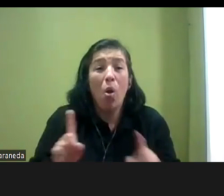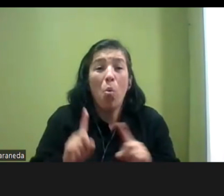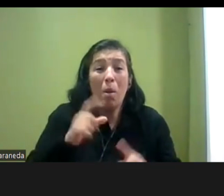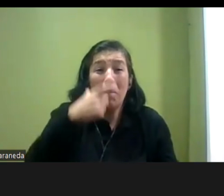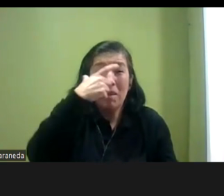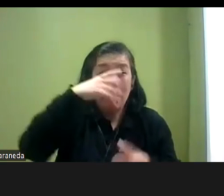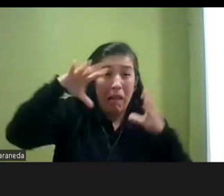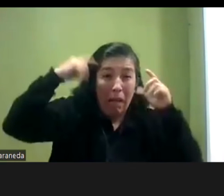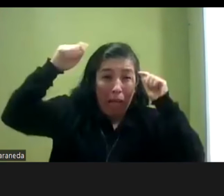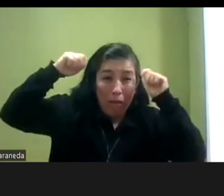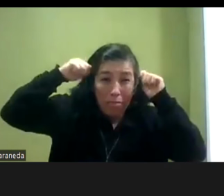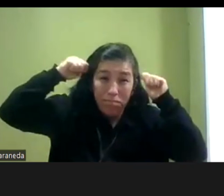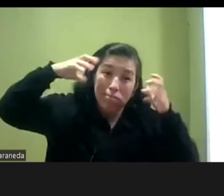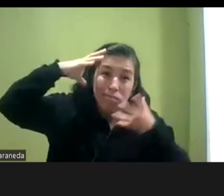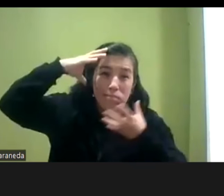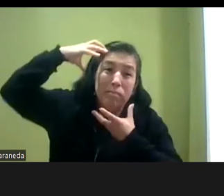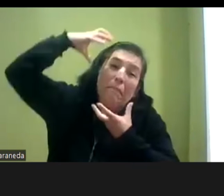individuo.